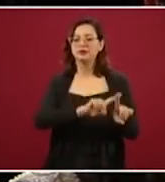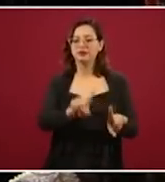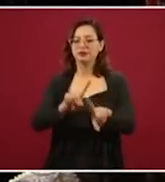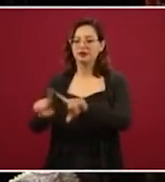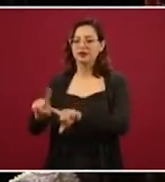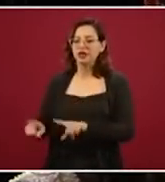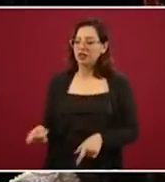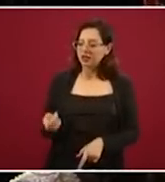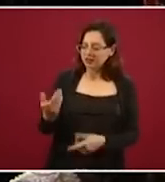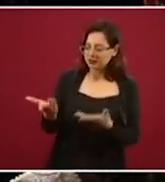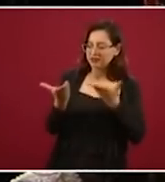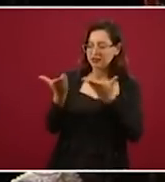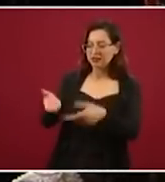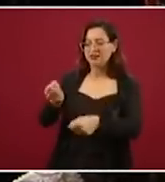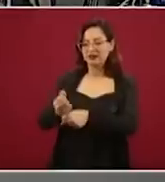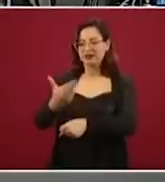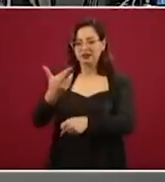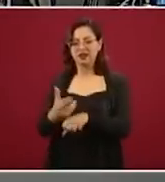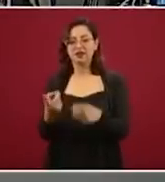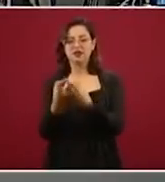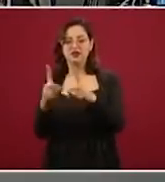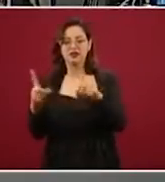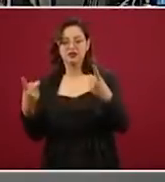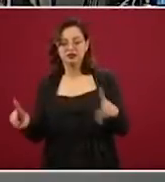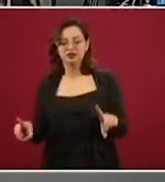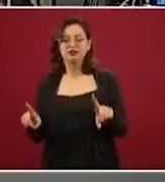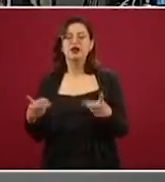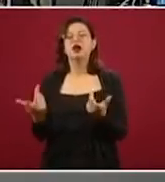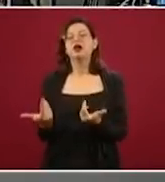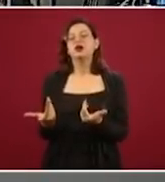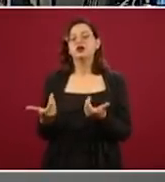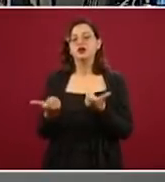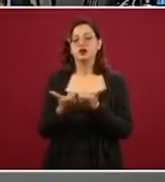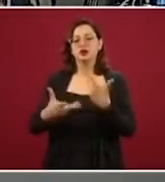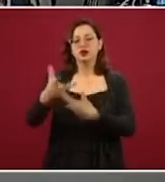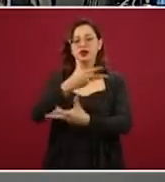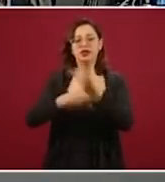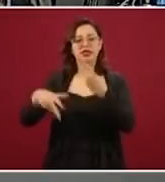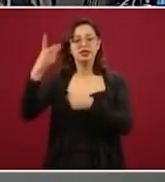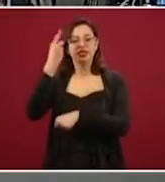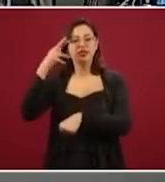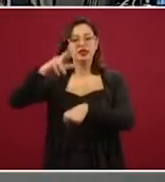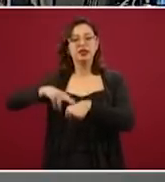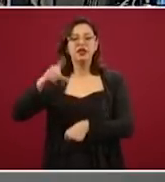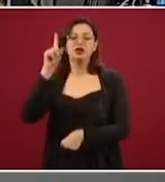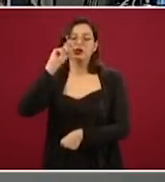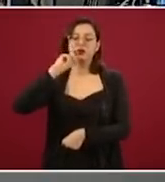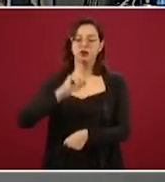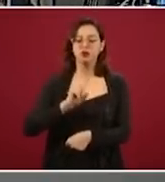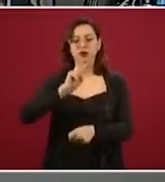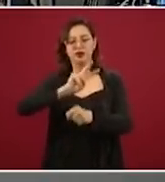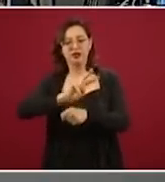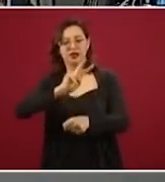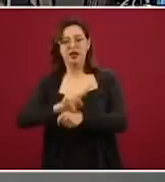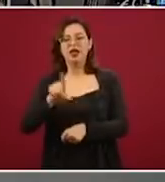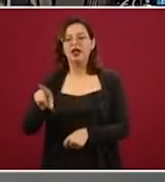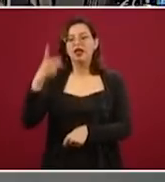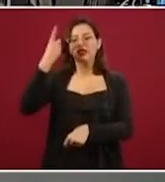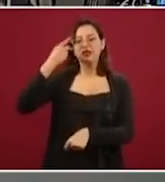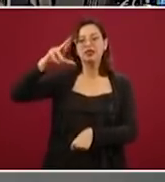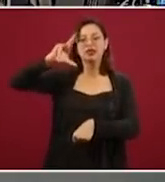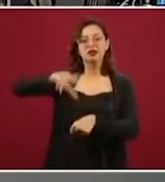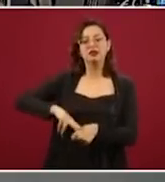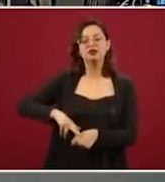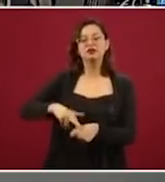de Desarrollo Económico, nuestra directora del Instituto de Verificación y nuestro director de la Agencia Digital de